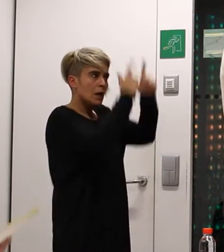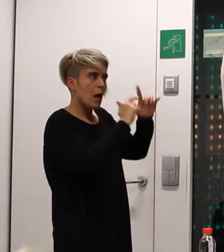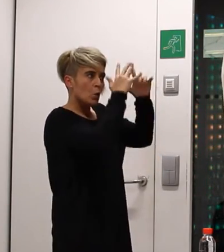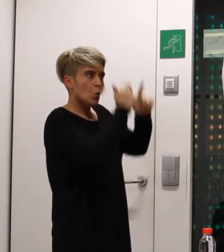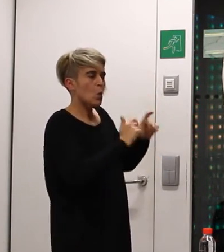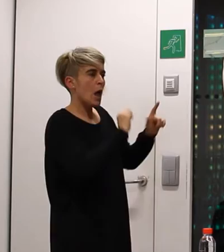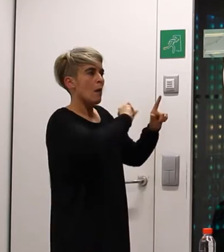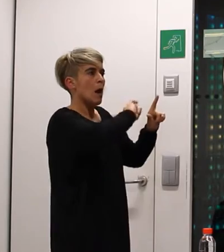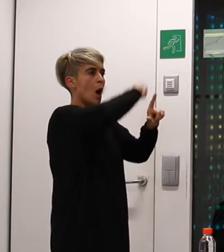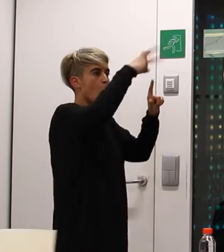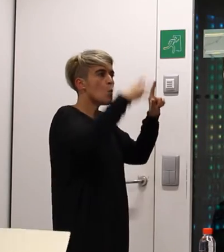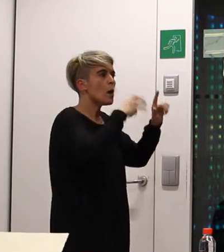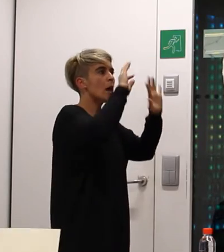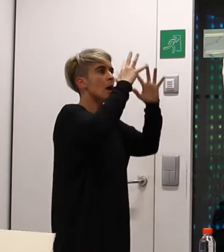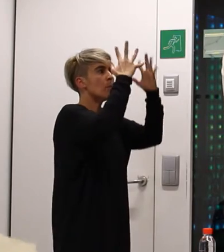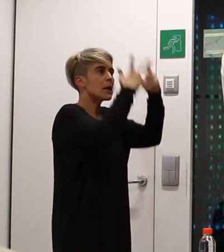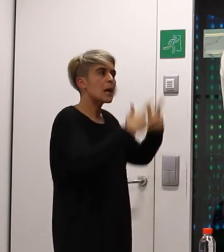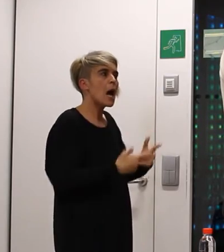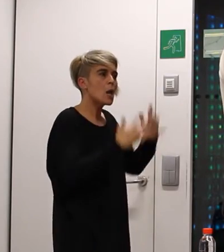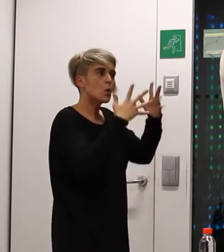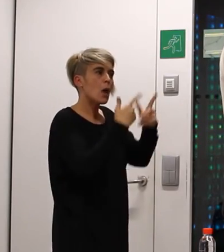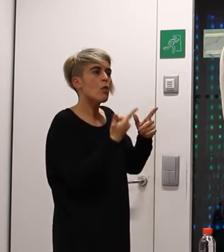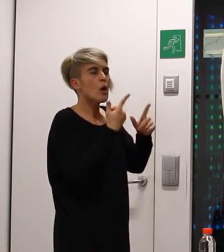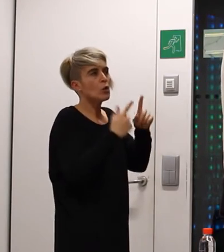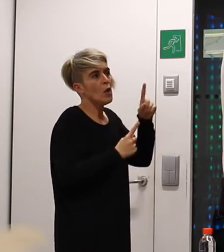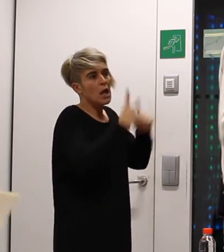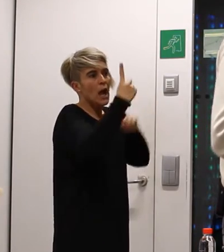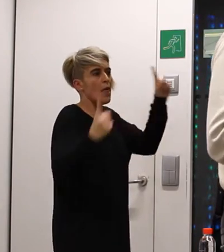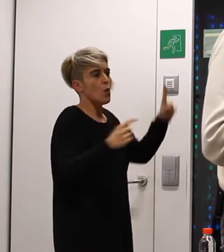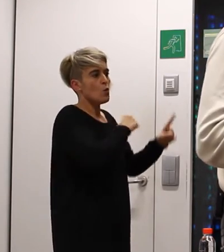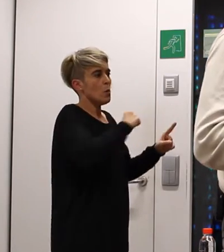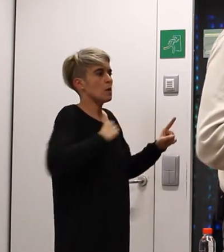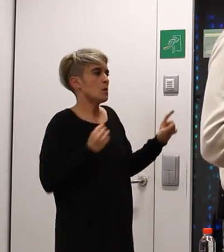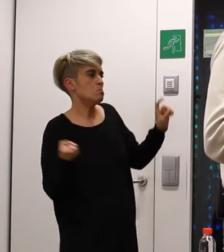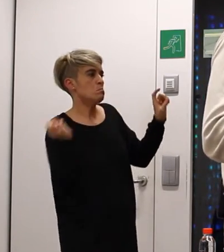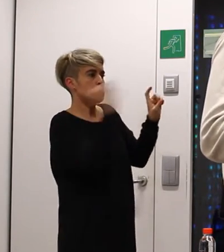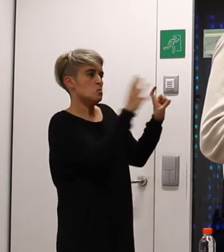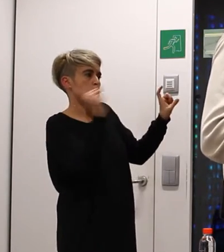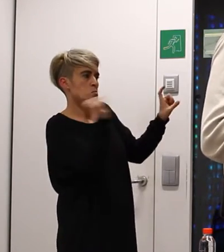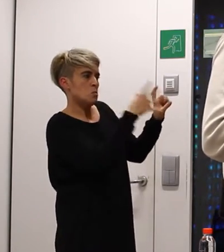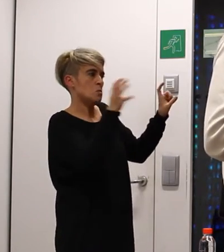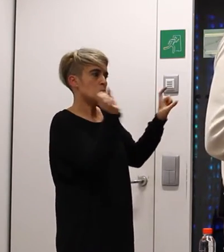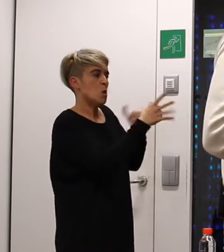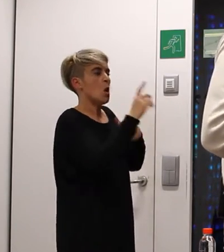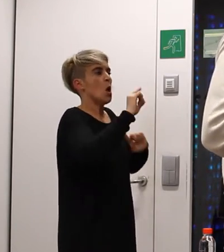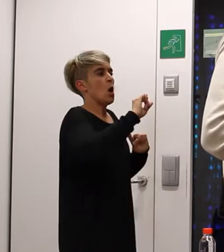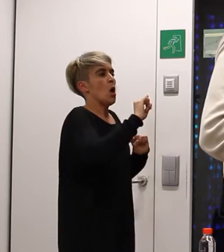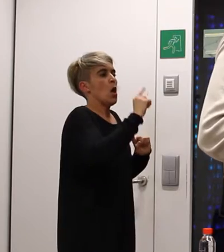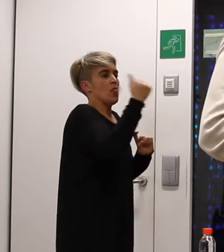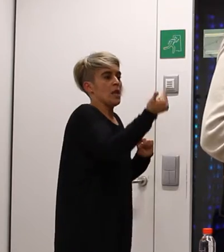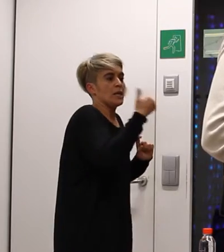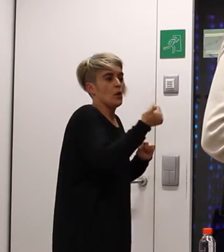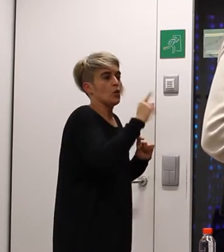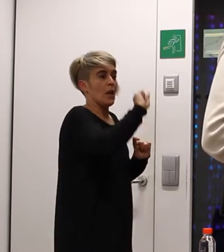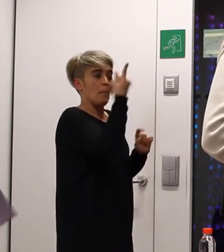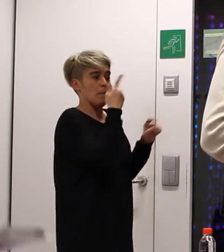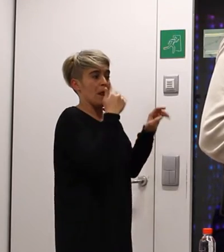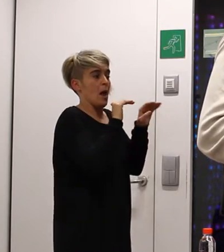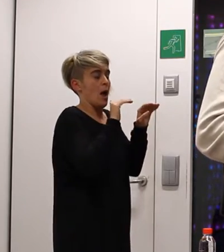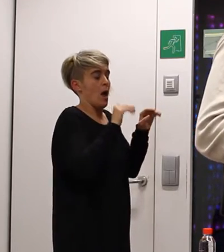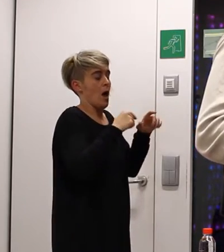gente puso el dinero y nosotras montamos la planta, la primera planta en España que se montó de forma cooperativa, sin ningún tipo